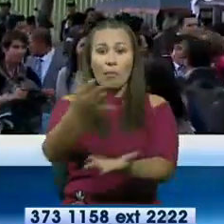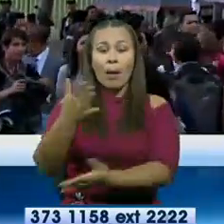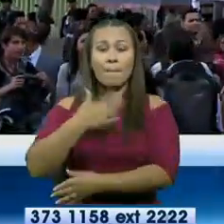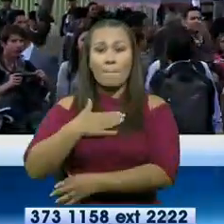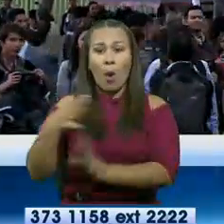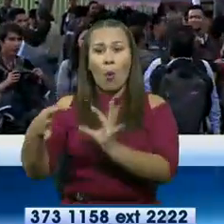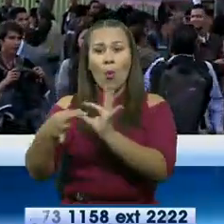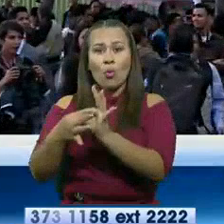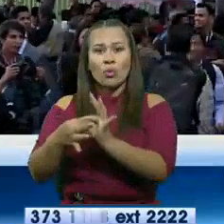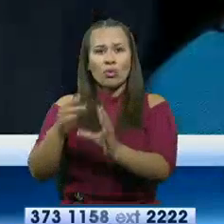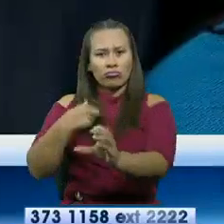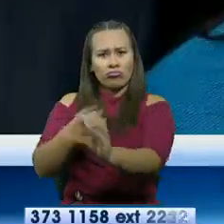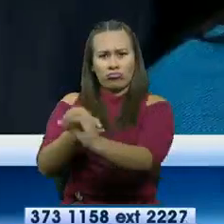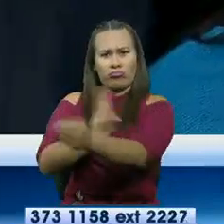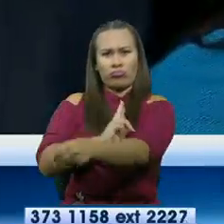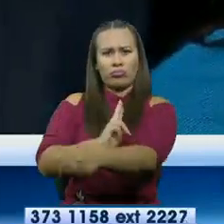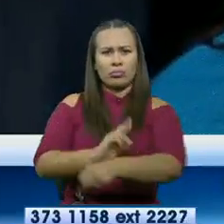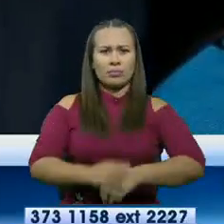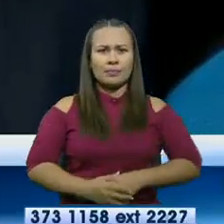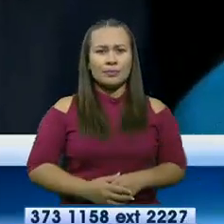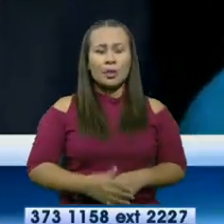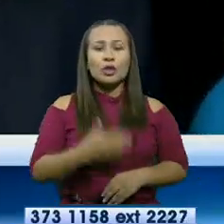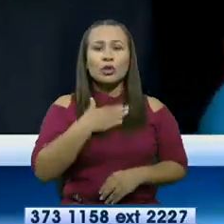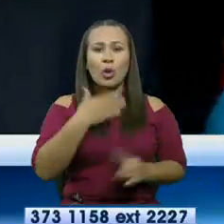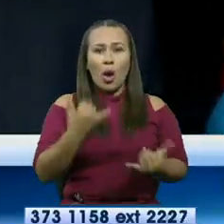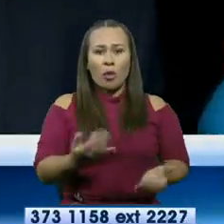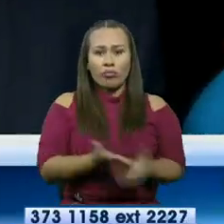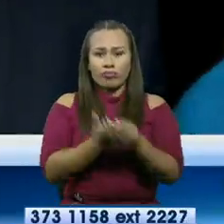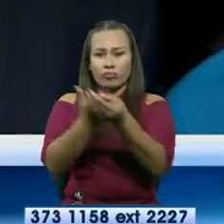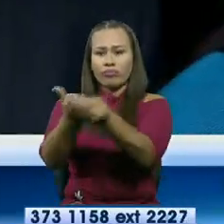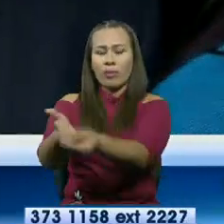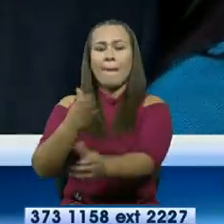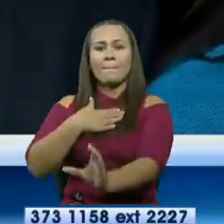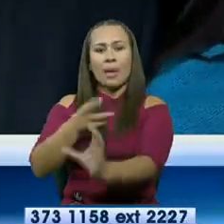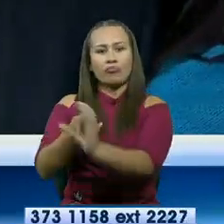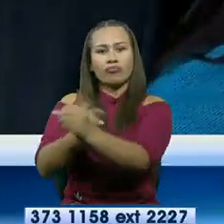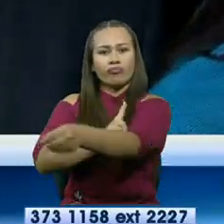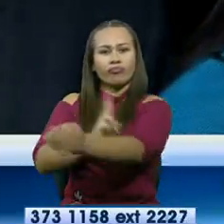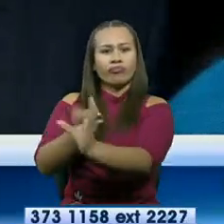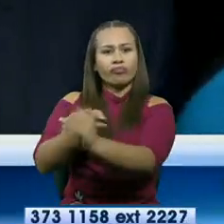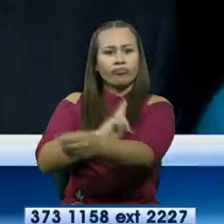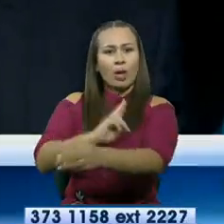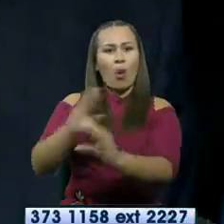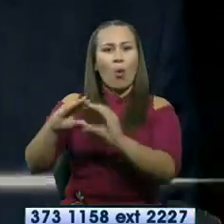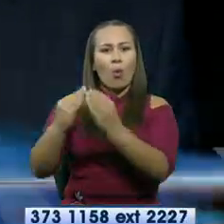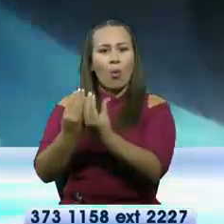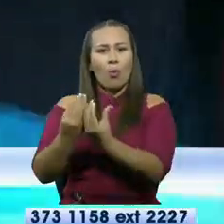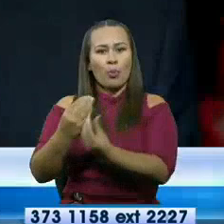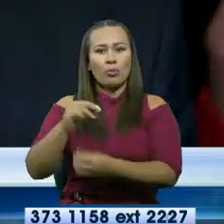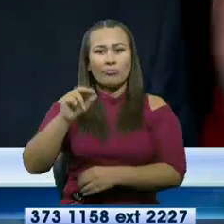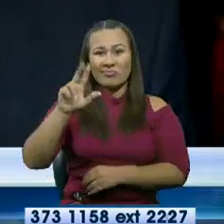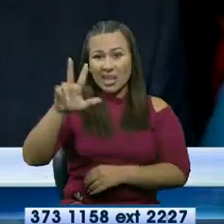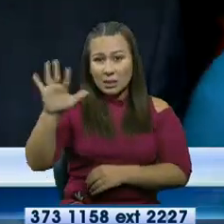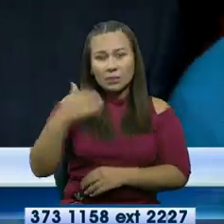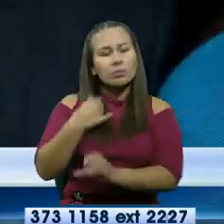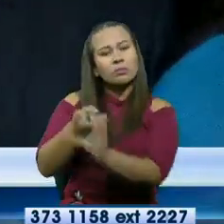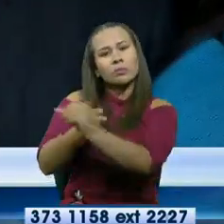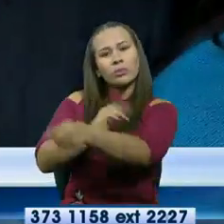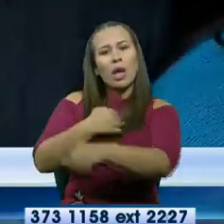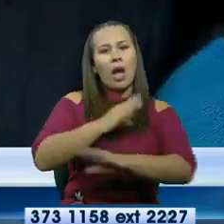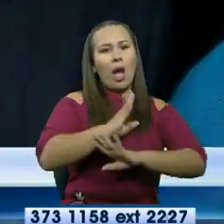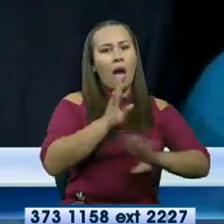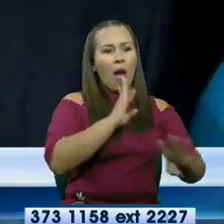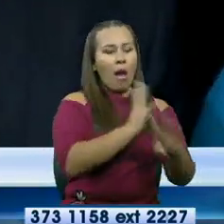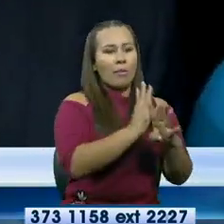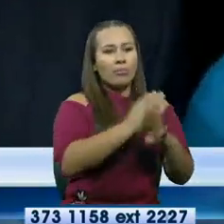unen a la desafiliación. Vamos a hacer la presentación de nuestras desafiliaciones ante el Consejo Nacional Electoral, porque con